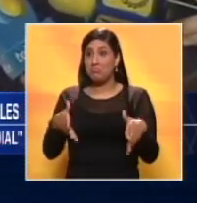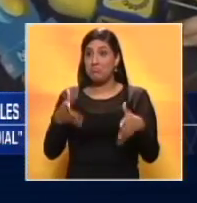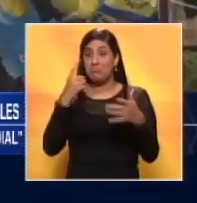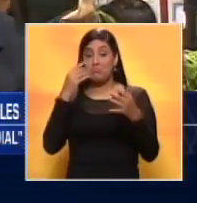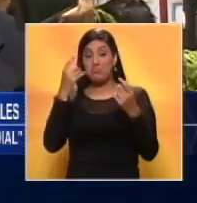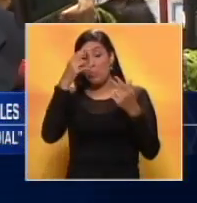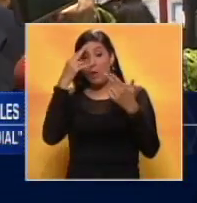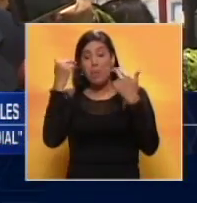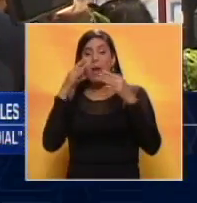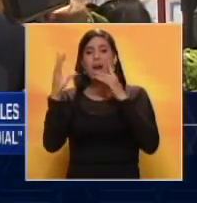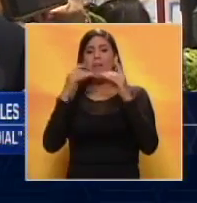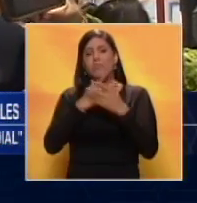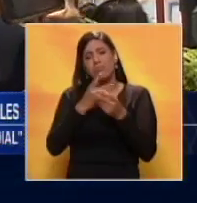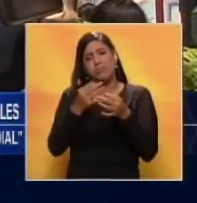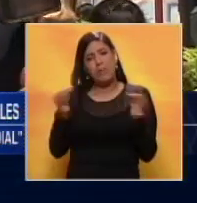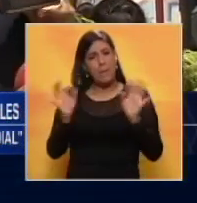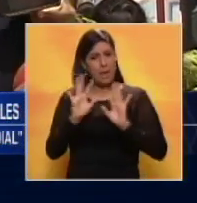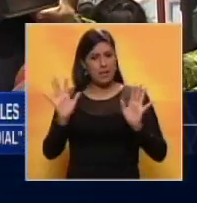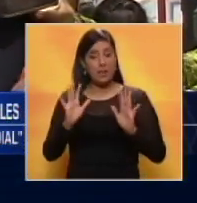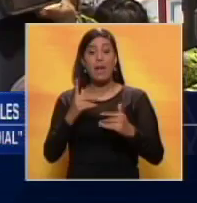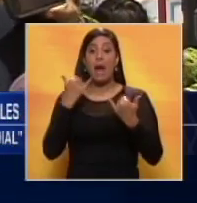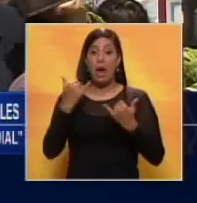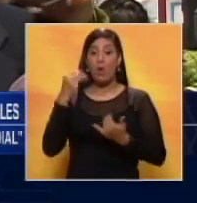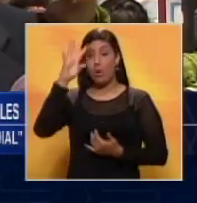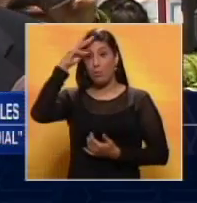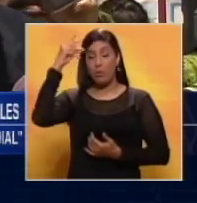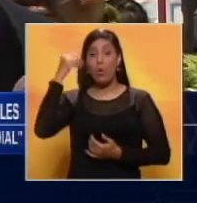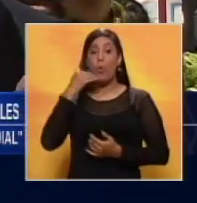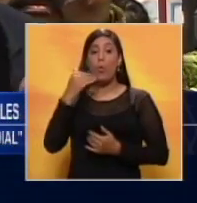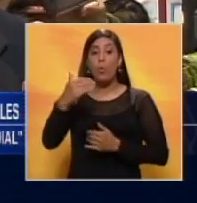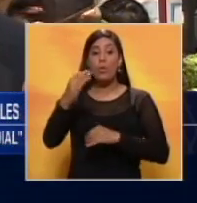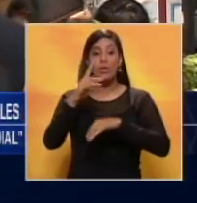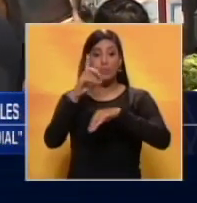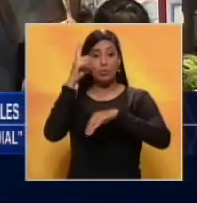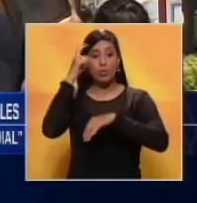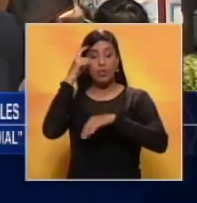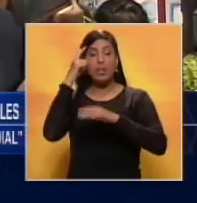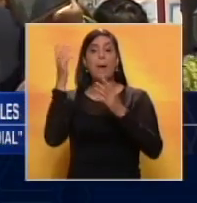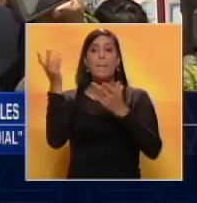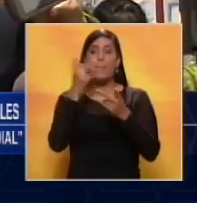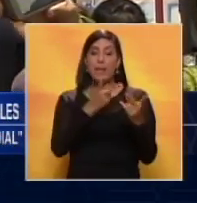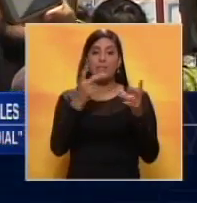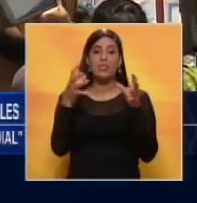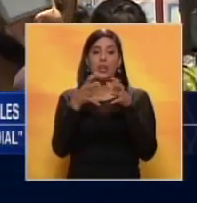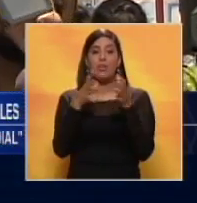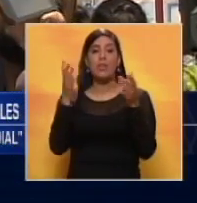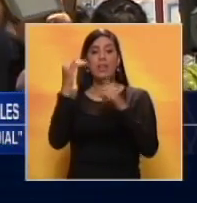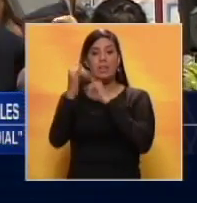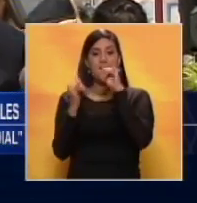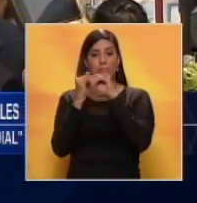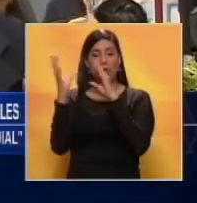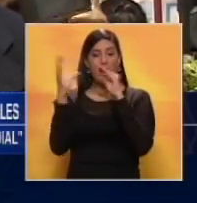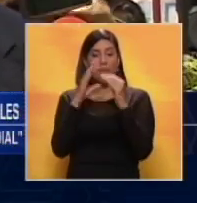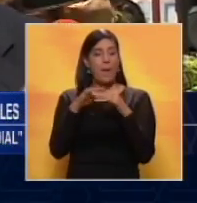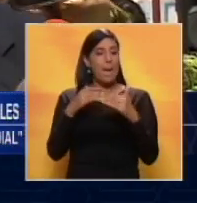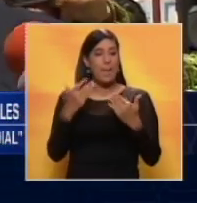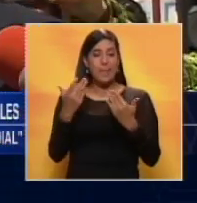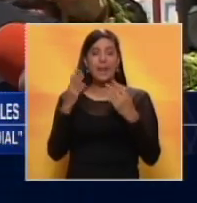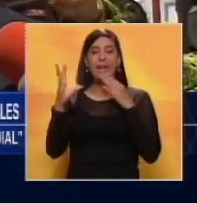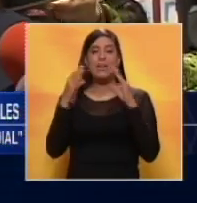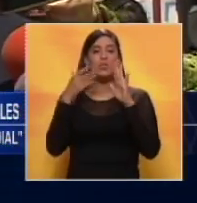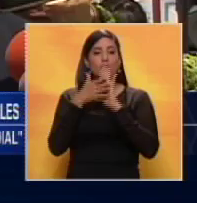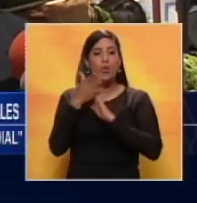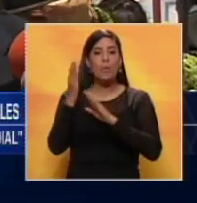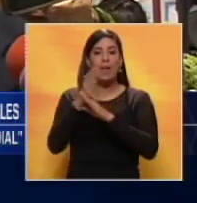solo fue un gesto cordial. Ocariz afirmó que en los últimos días han recibido invitación a reuniones con mediadores internacionales para